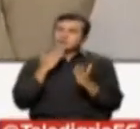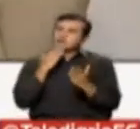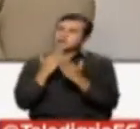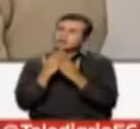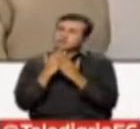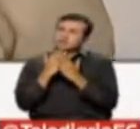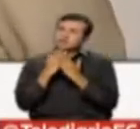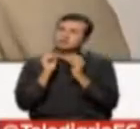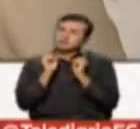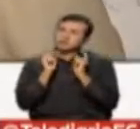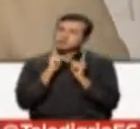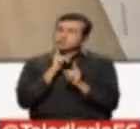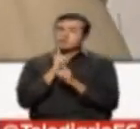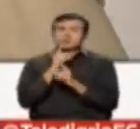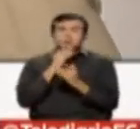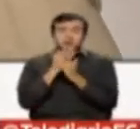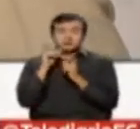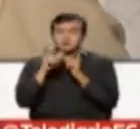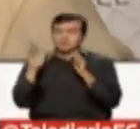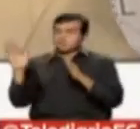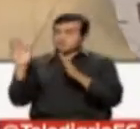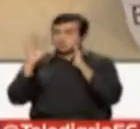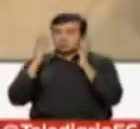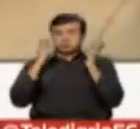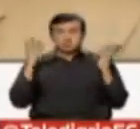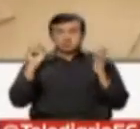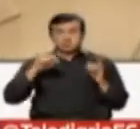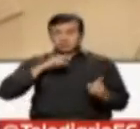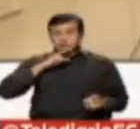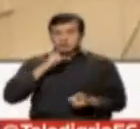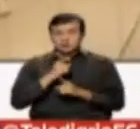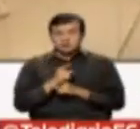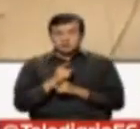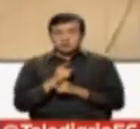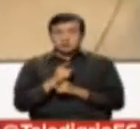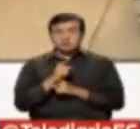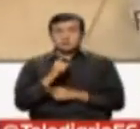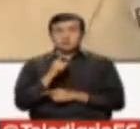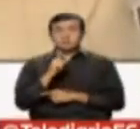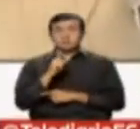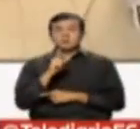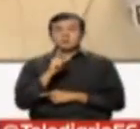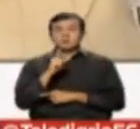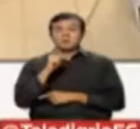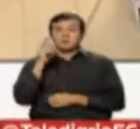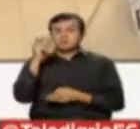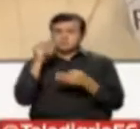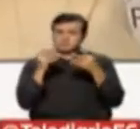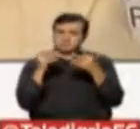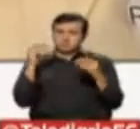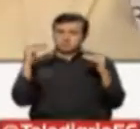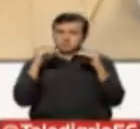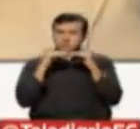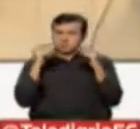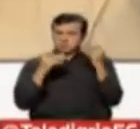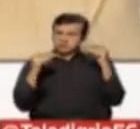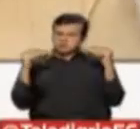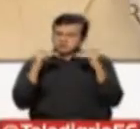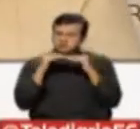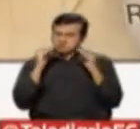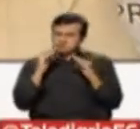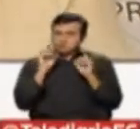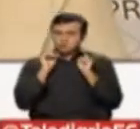gracias por estar ustedes aquí este buen si ello significa que justo ese justo significa dar una oportunidad